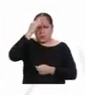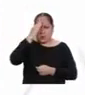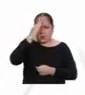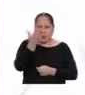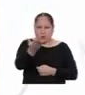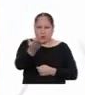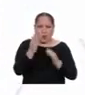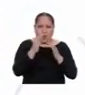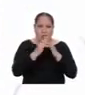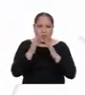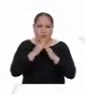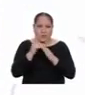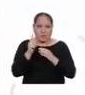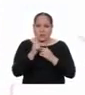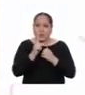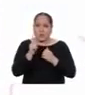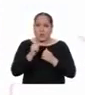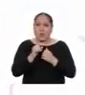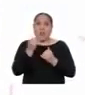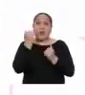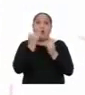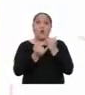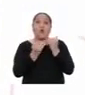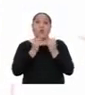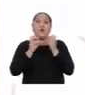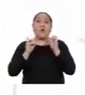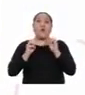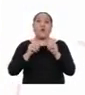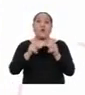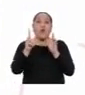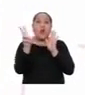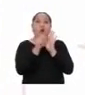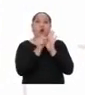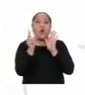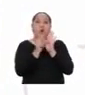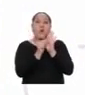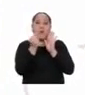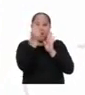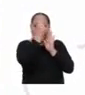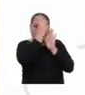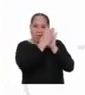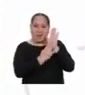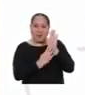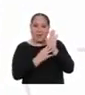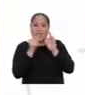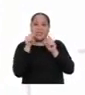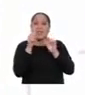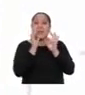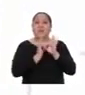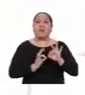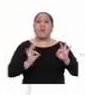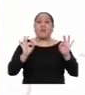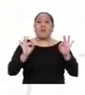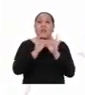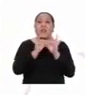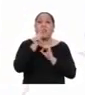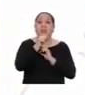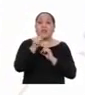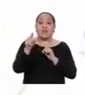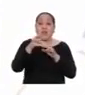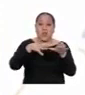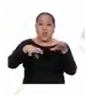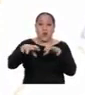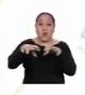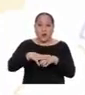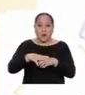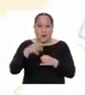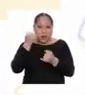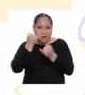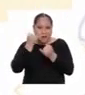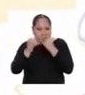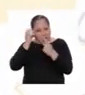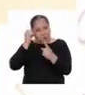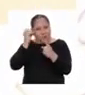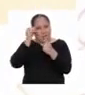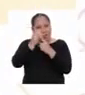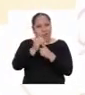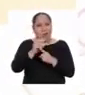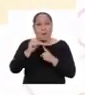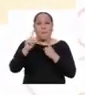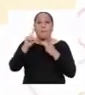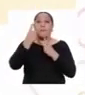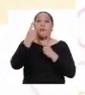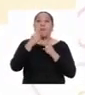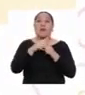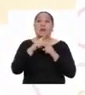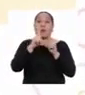no lo han hecho aún, es su última oportunidad para copiar la encuesta. Es muy importante que lo hagan para desarrollar el reto final.